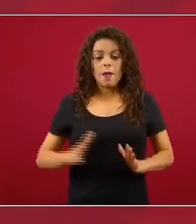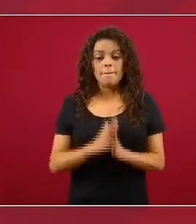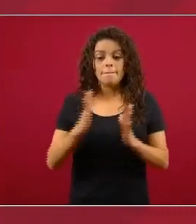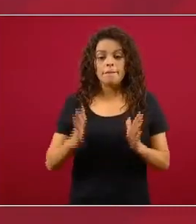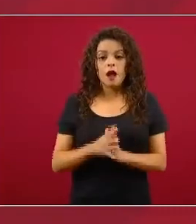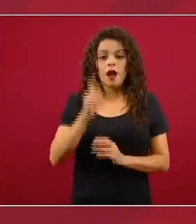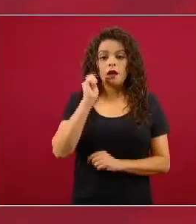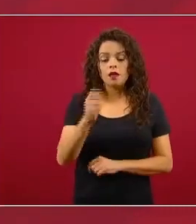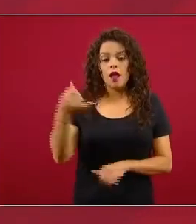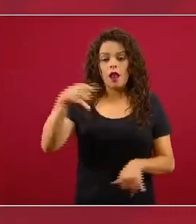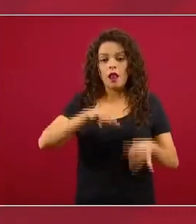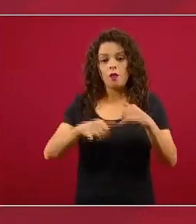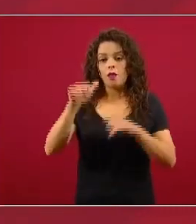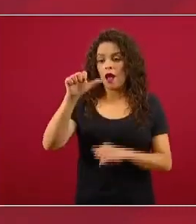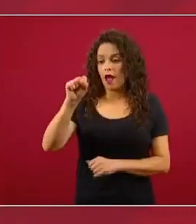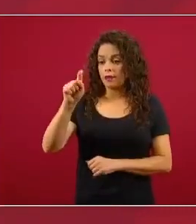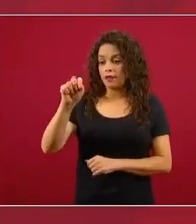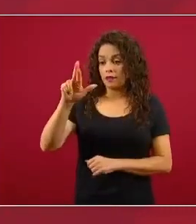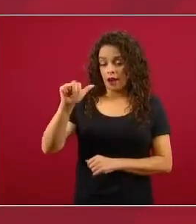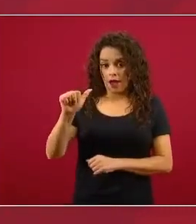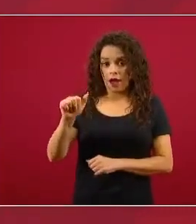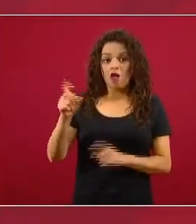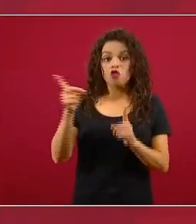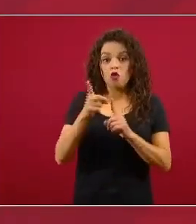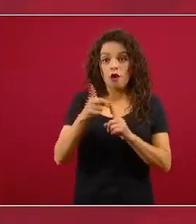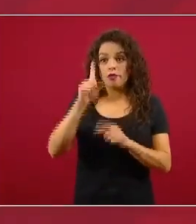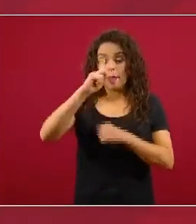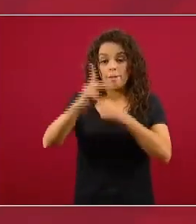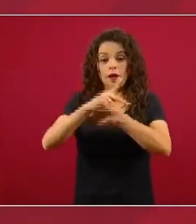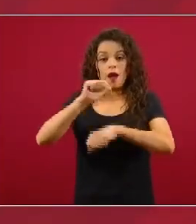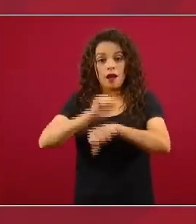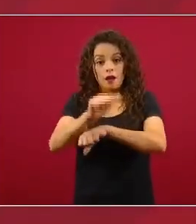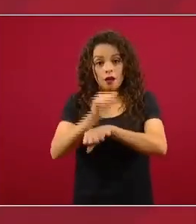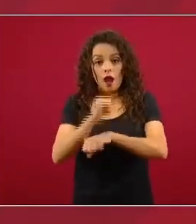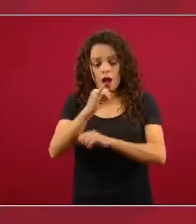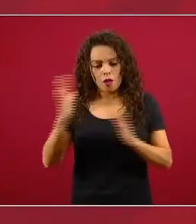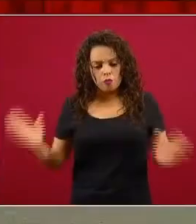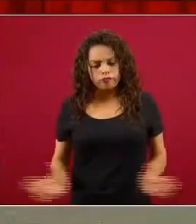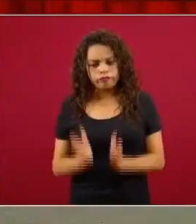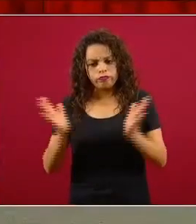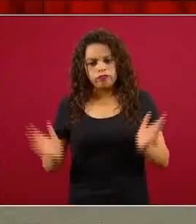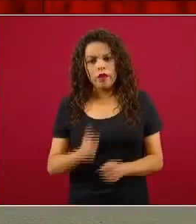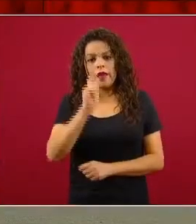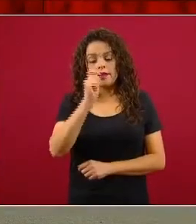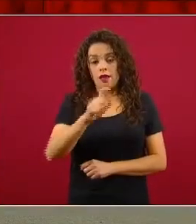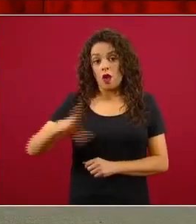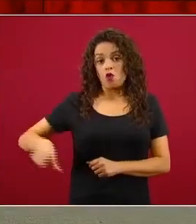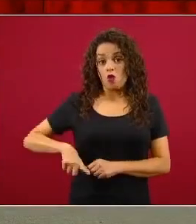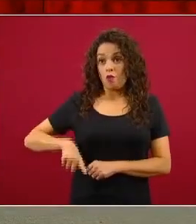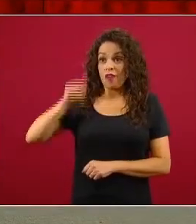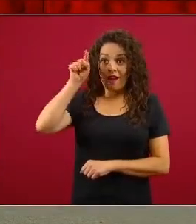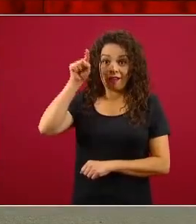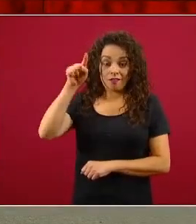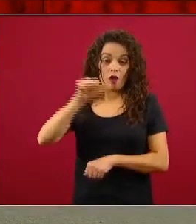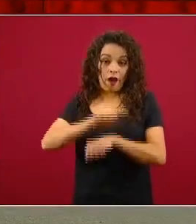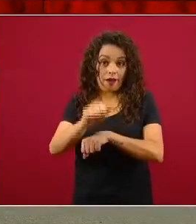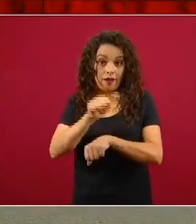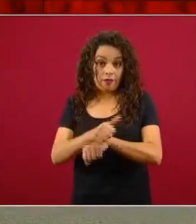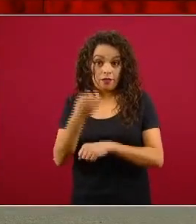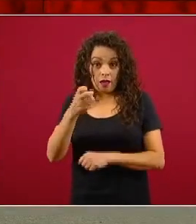laboratorio AstraZeneca en Argentina, y hay un impulso por parte, una facilitación por parte del gobierno argentino. Entonces se ve que es un